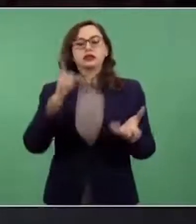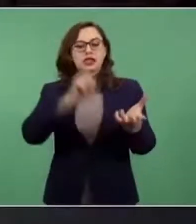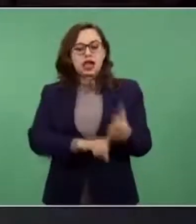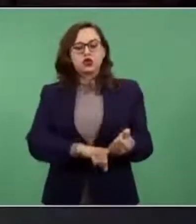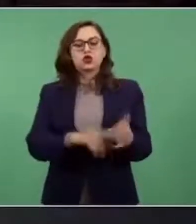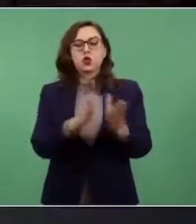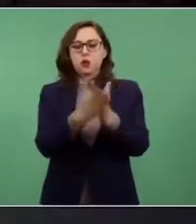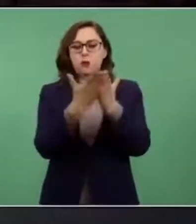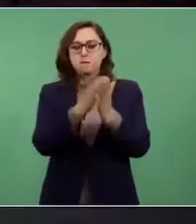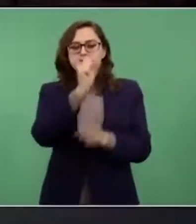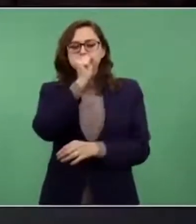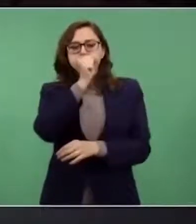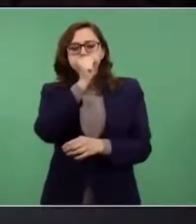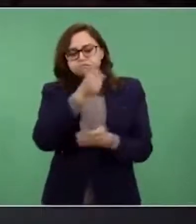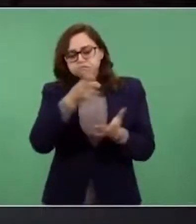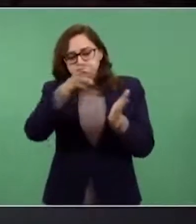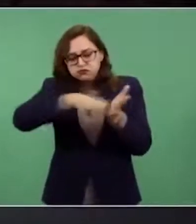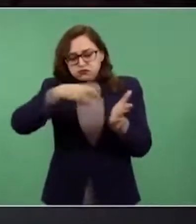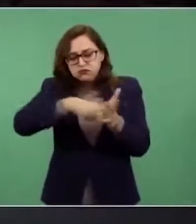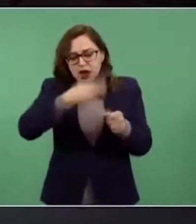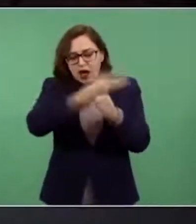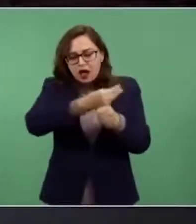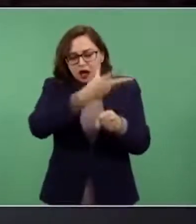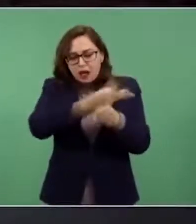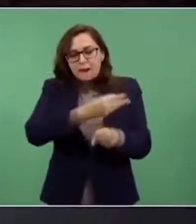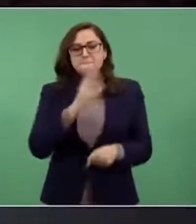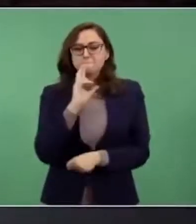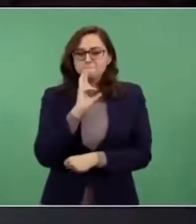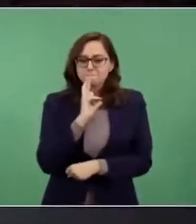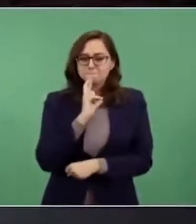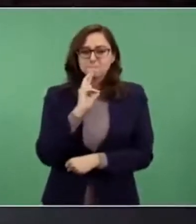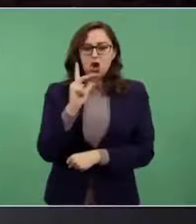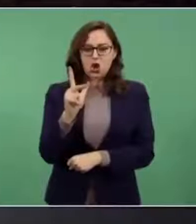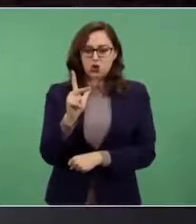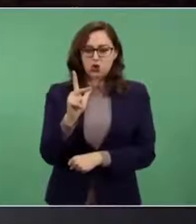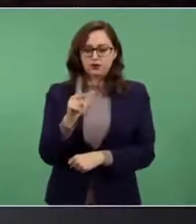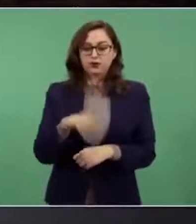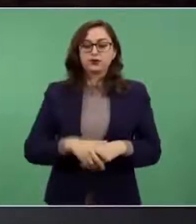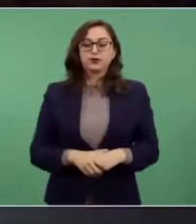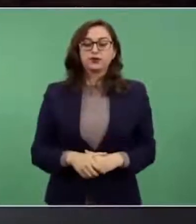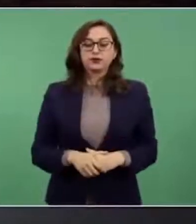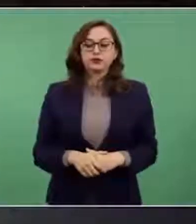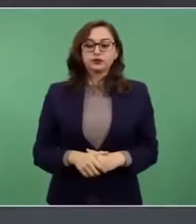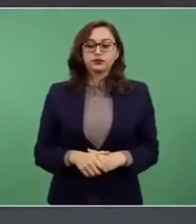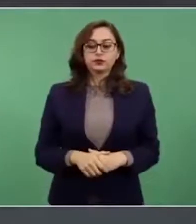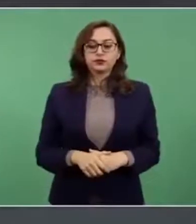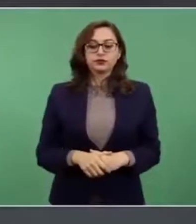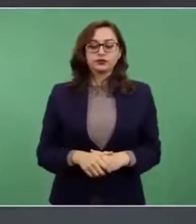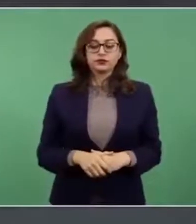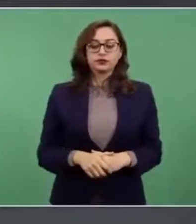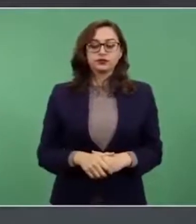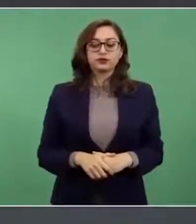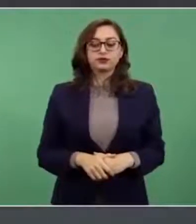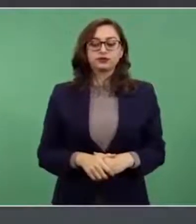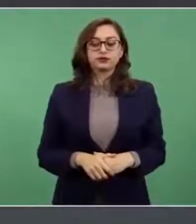contenidos de los libros de texto. Están terminadas o en proceso